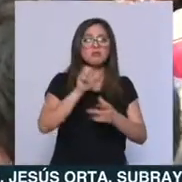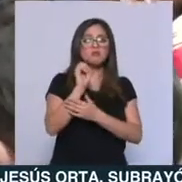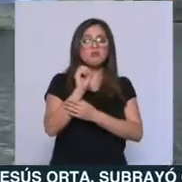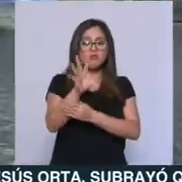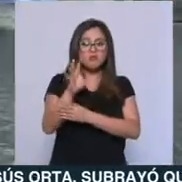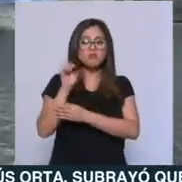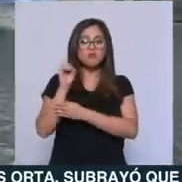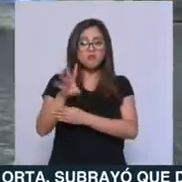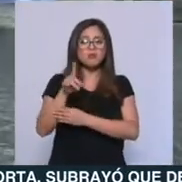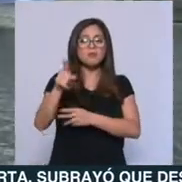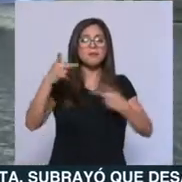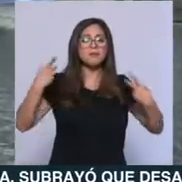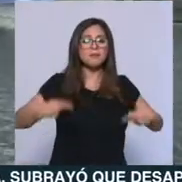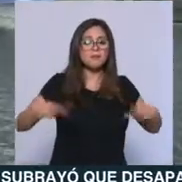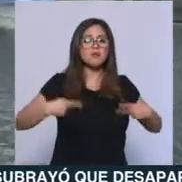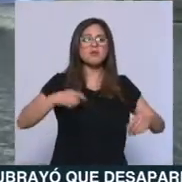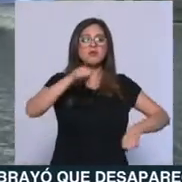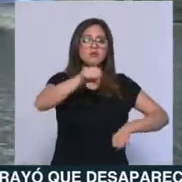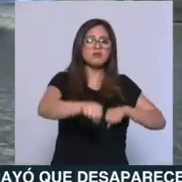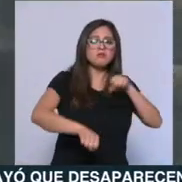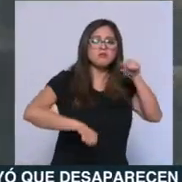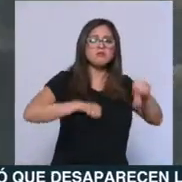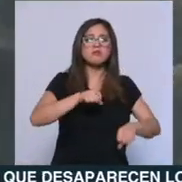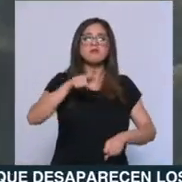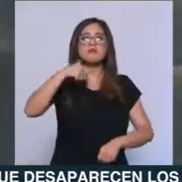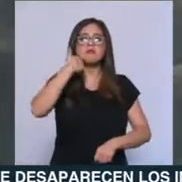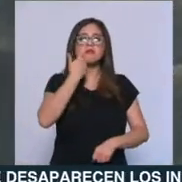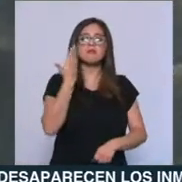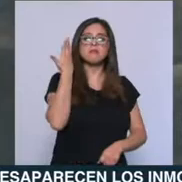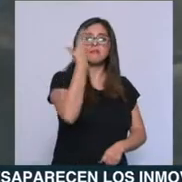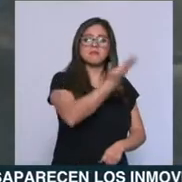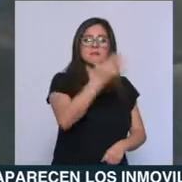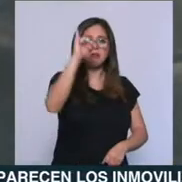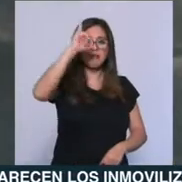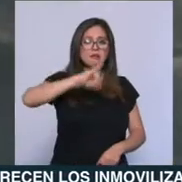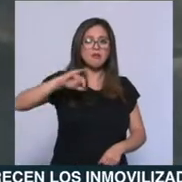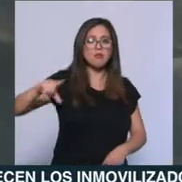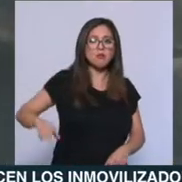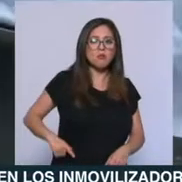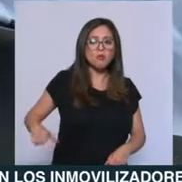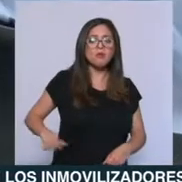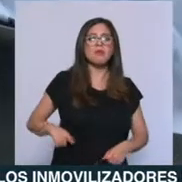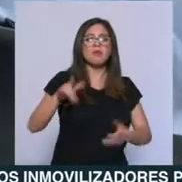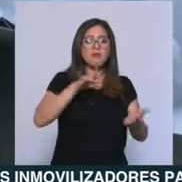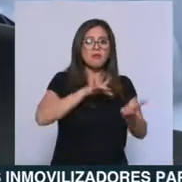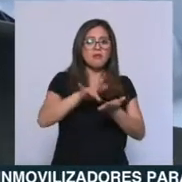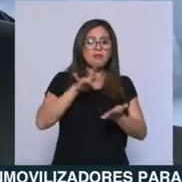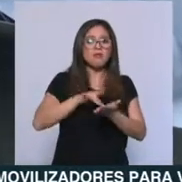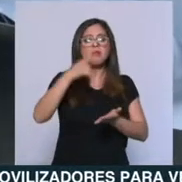fotocívicas, ciclistas aprovecharon para solicitarle a la jefa de gobierno mayores garantías de